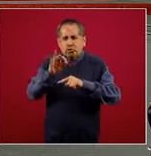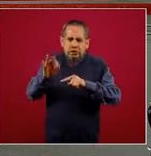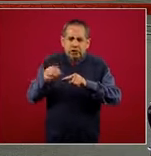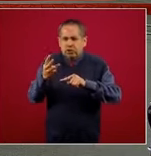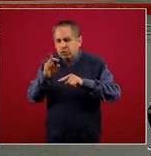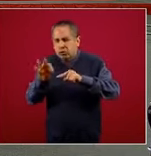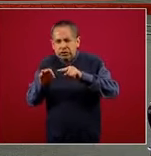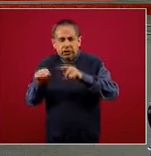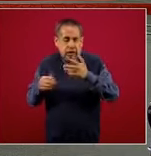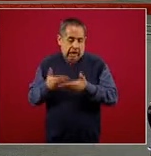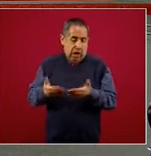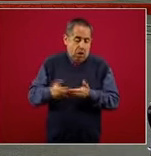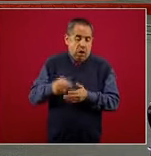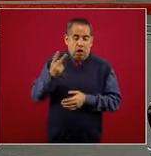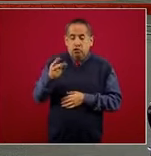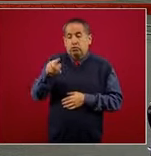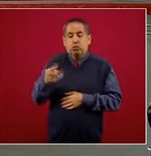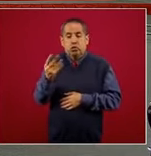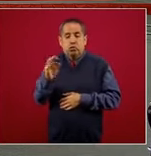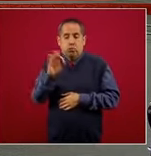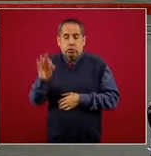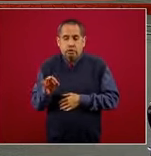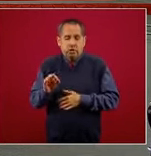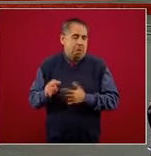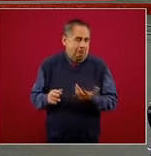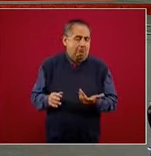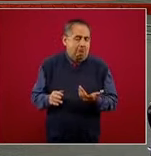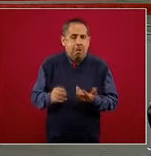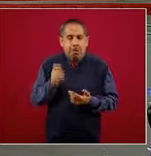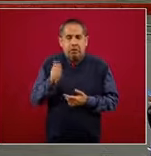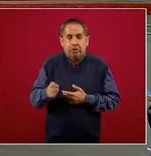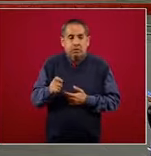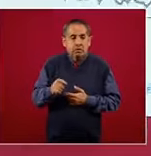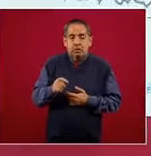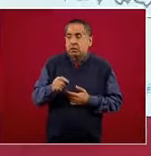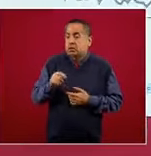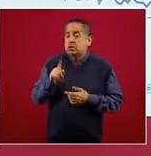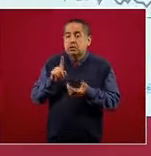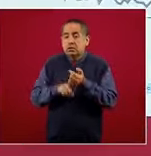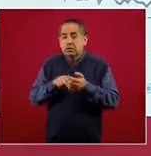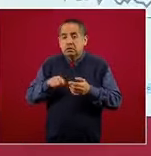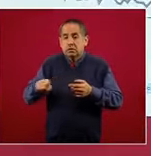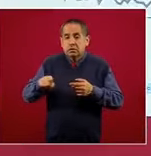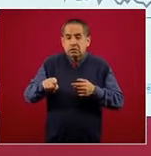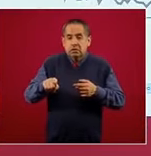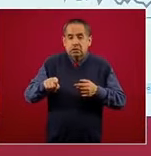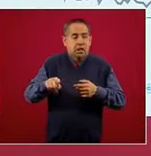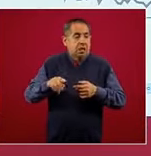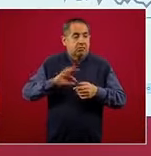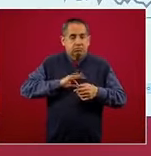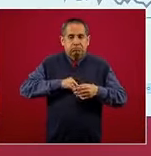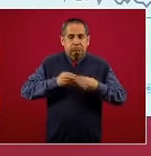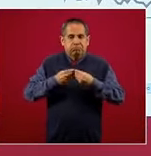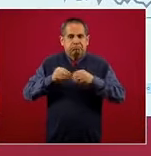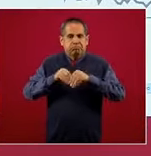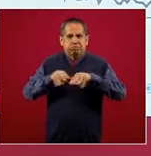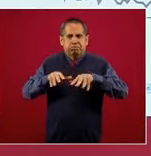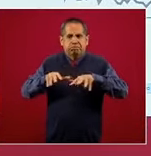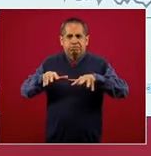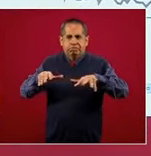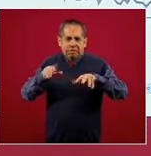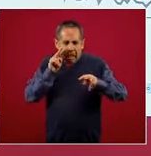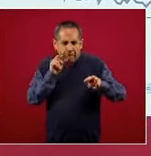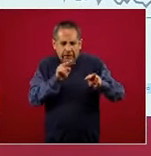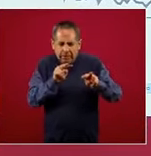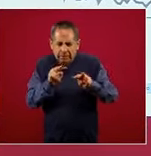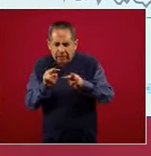día de hoy 2.4%. Esto nos habla un poco de la velocidad con la que se está moviendo la epidemia y entonces nos